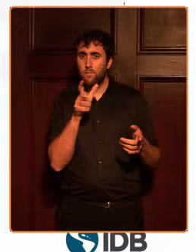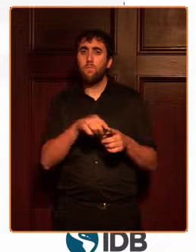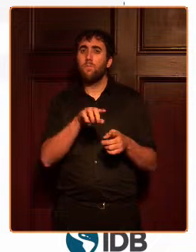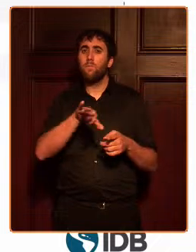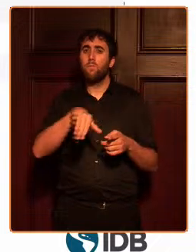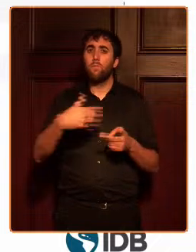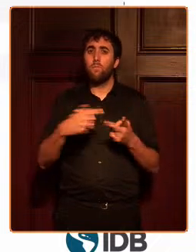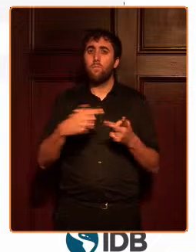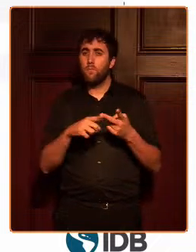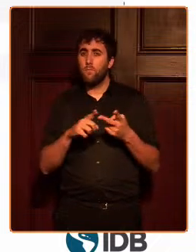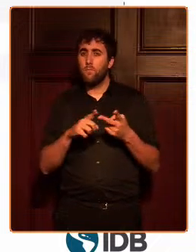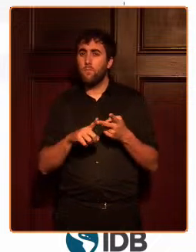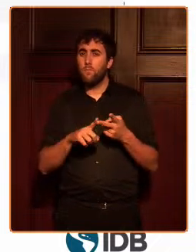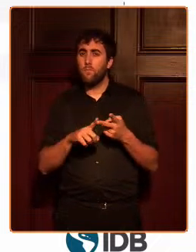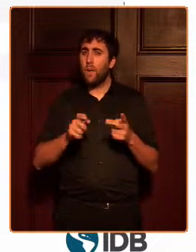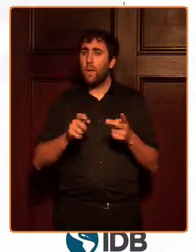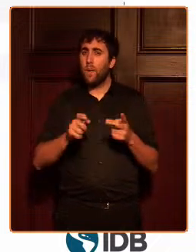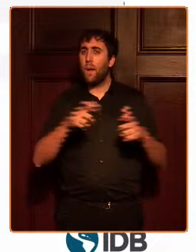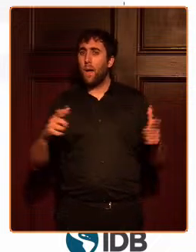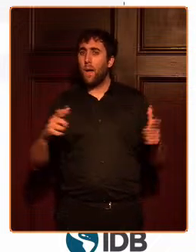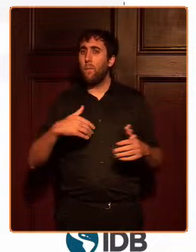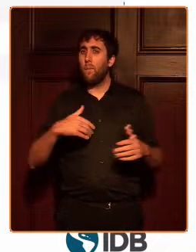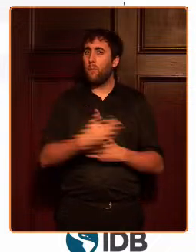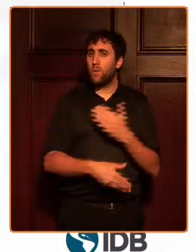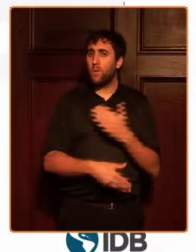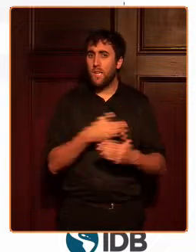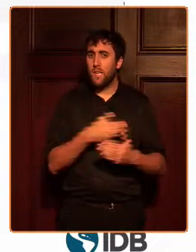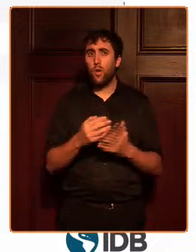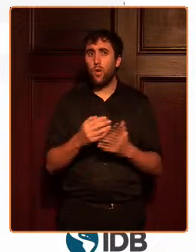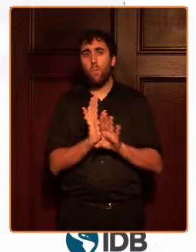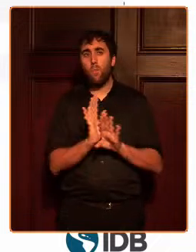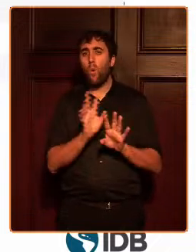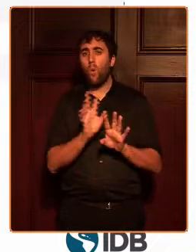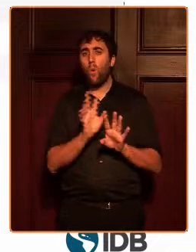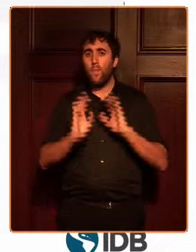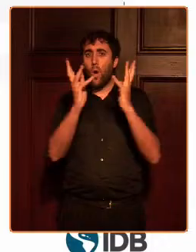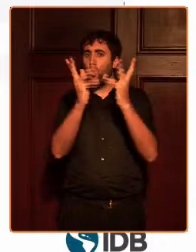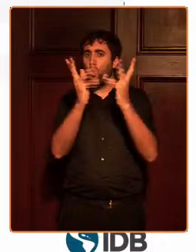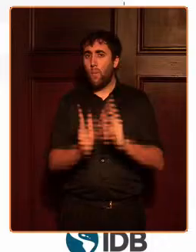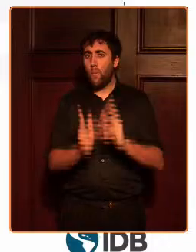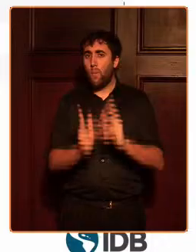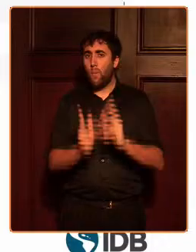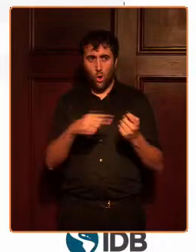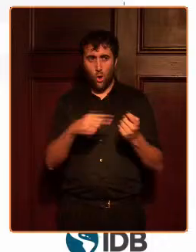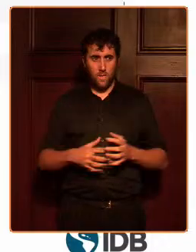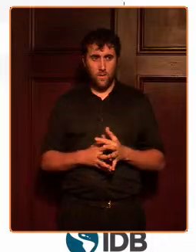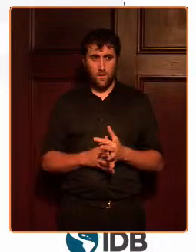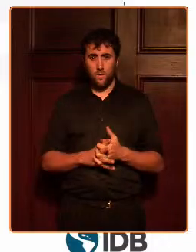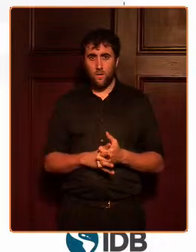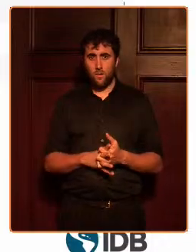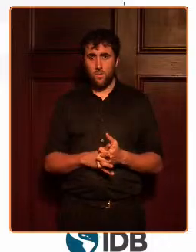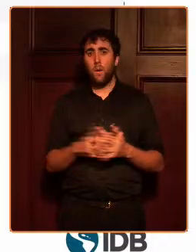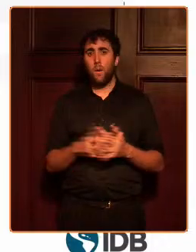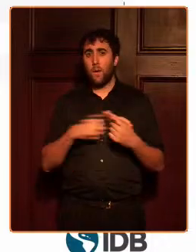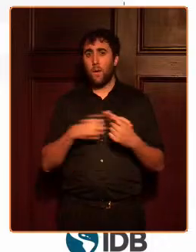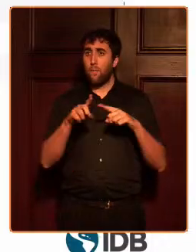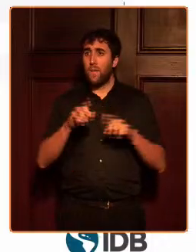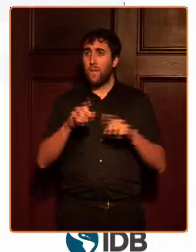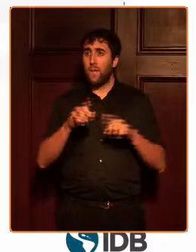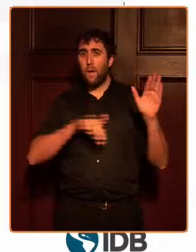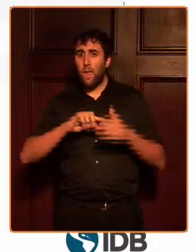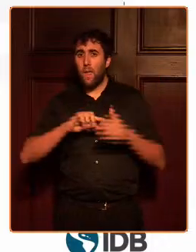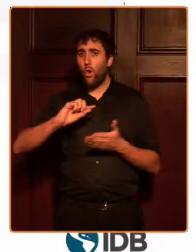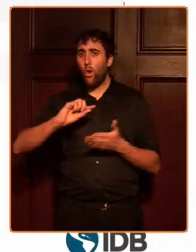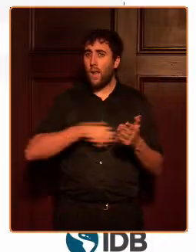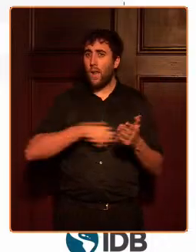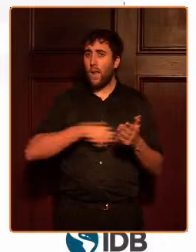en paralelo aumentando procesos de automatización y están contratando